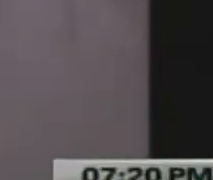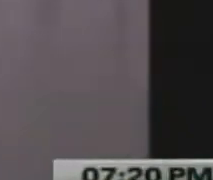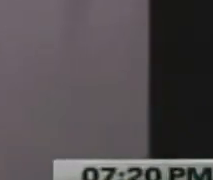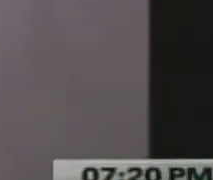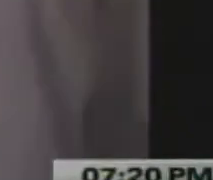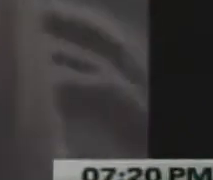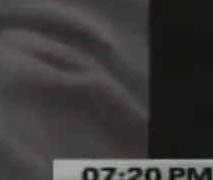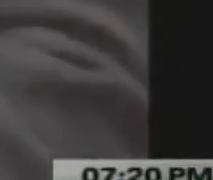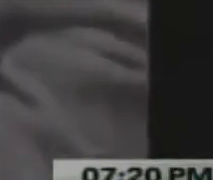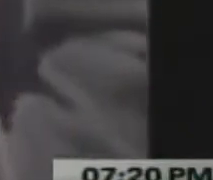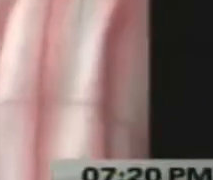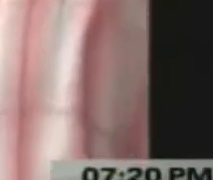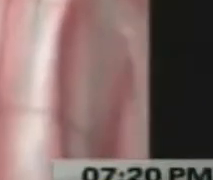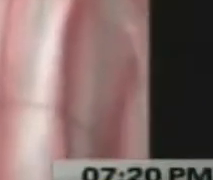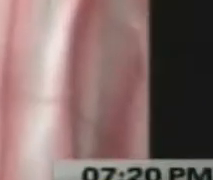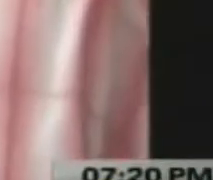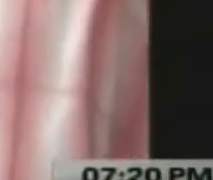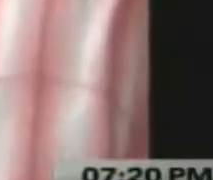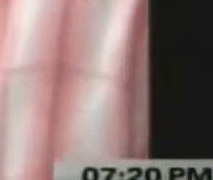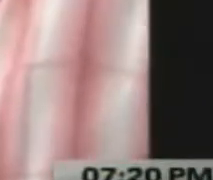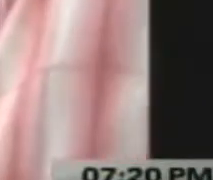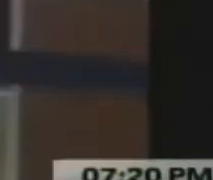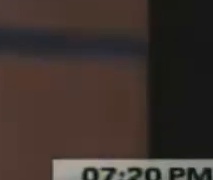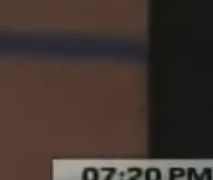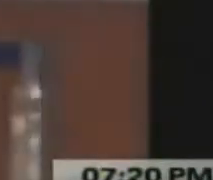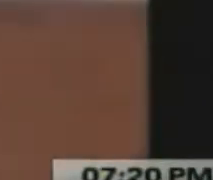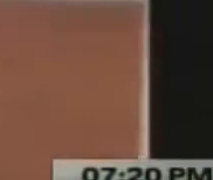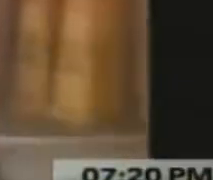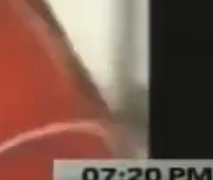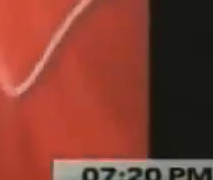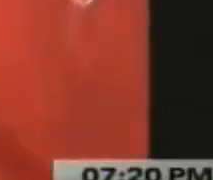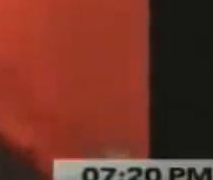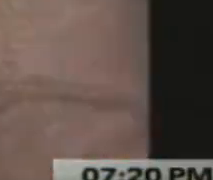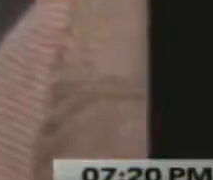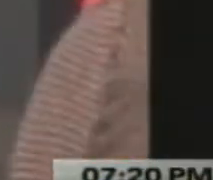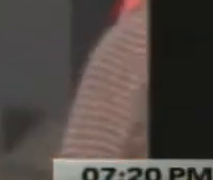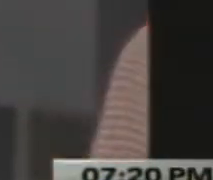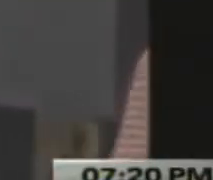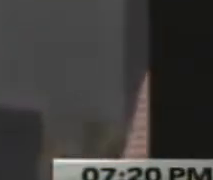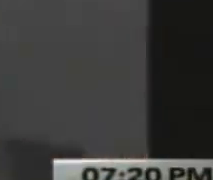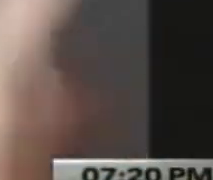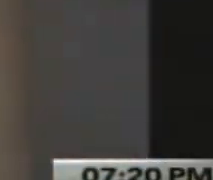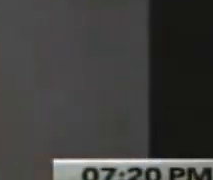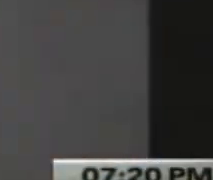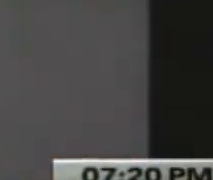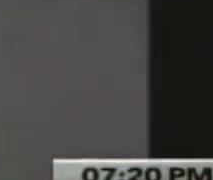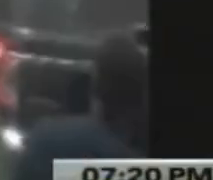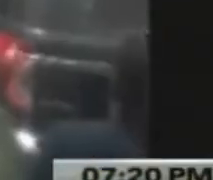Thank you.